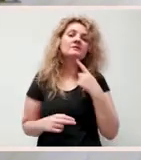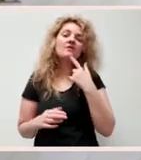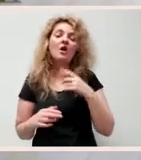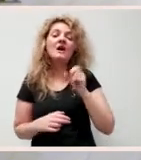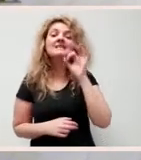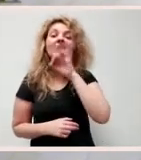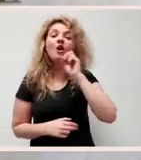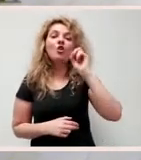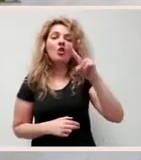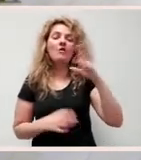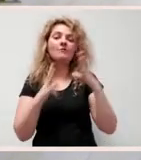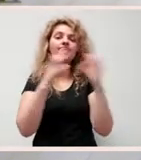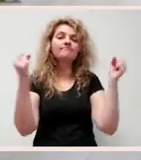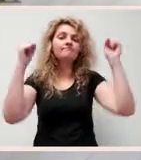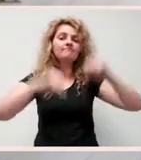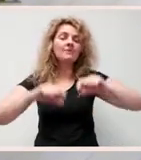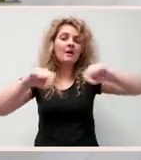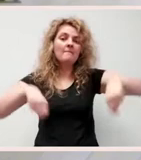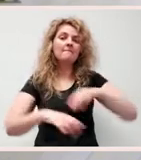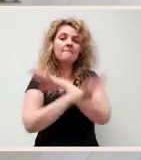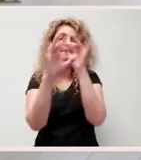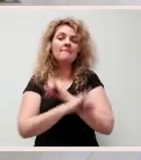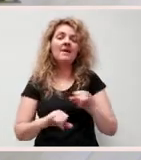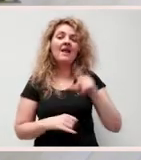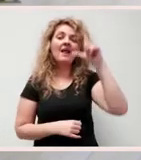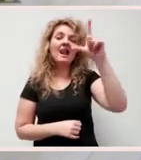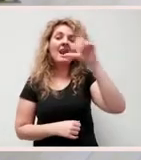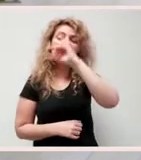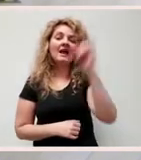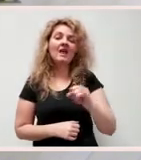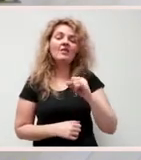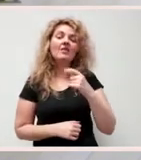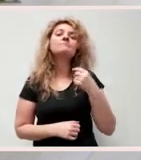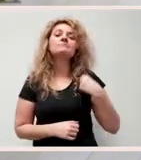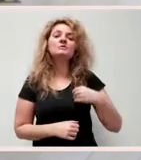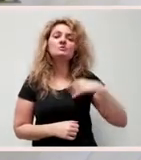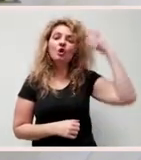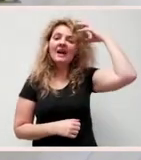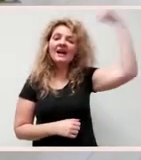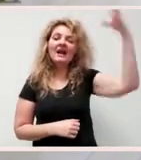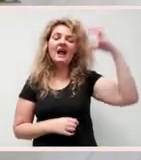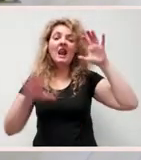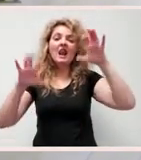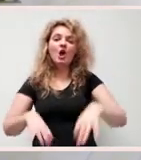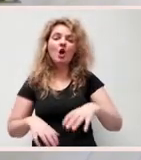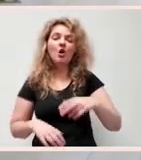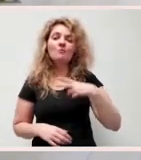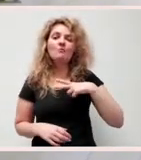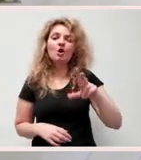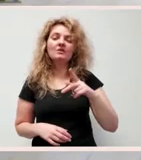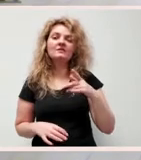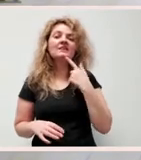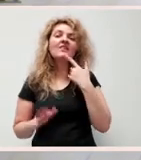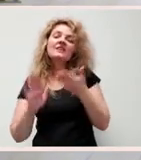entre os monarcas de León e de Portugal, xa era bella. Dícese que no século XII era unha ponte